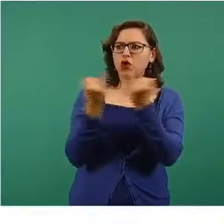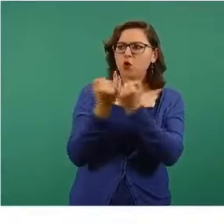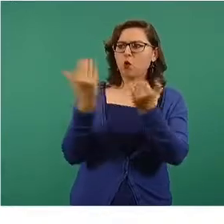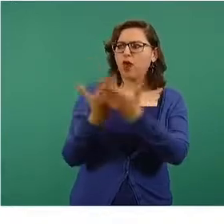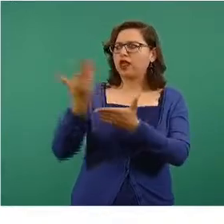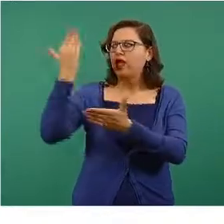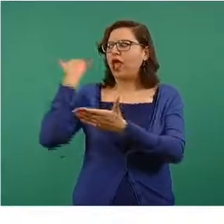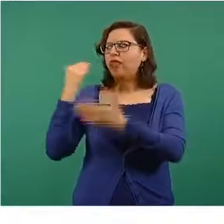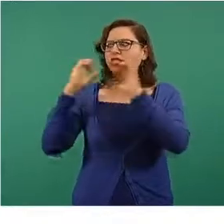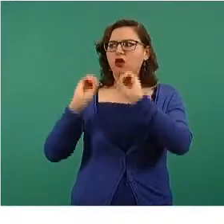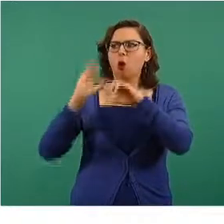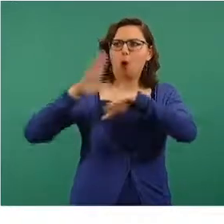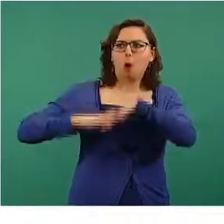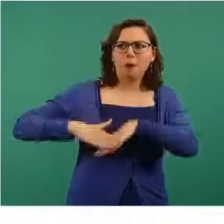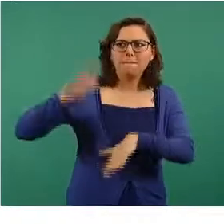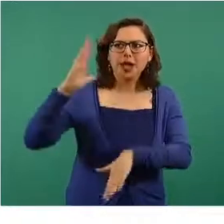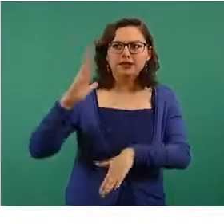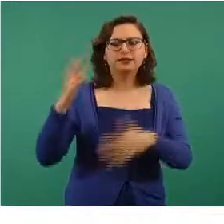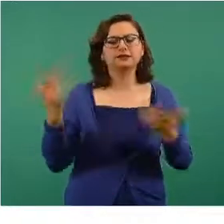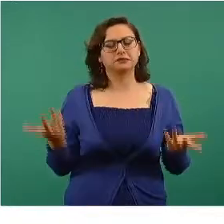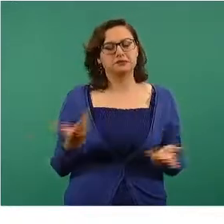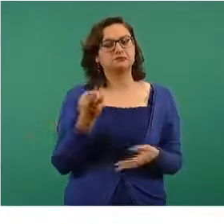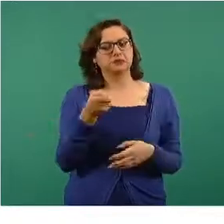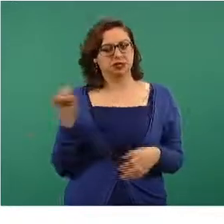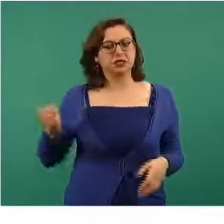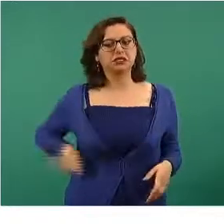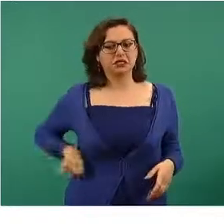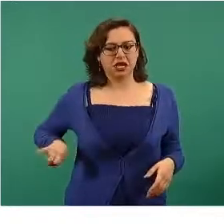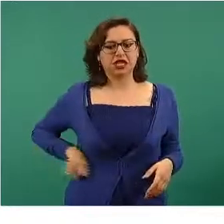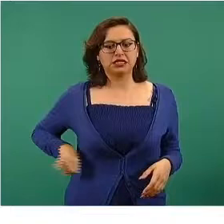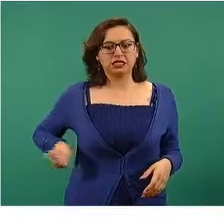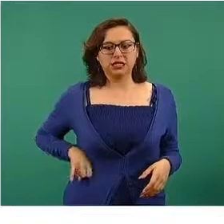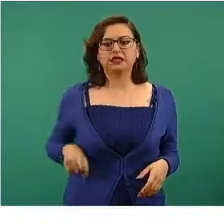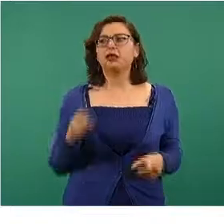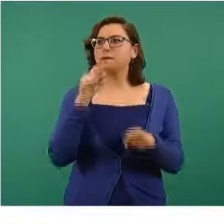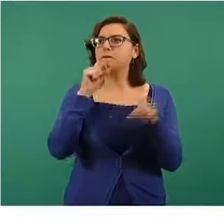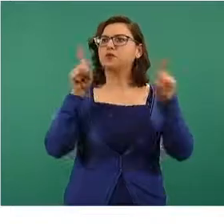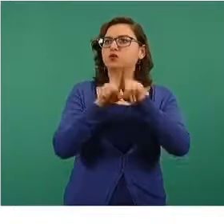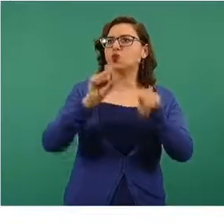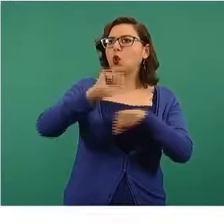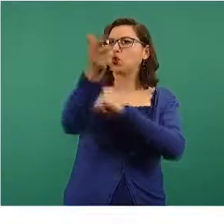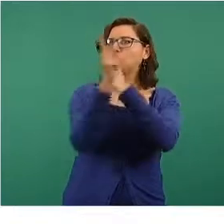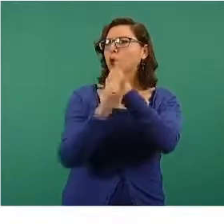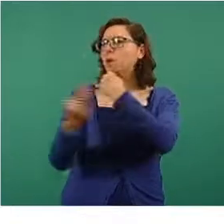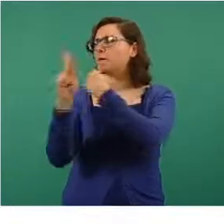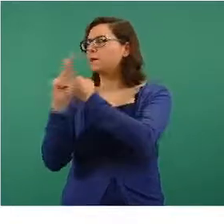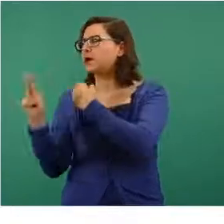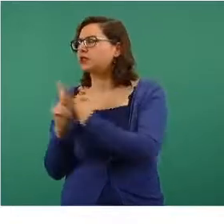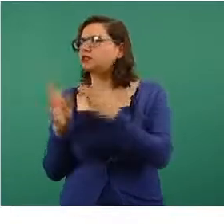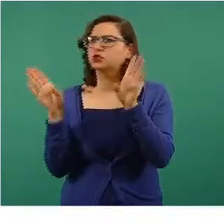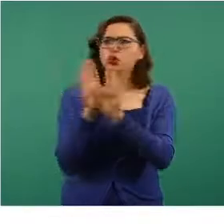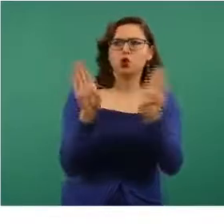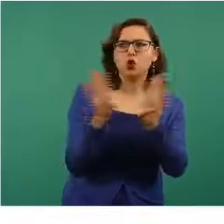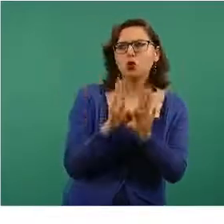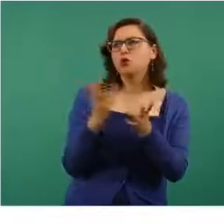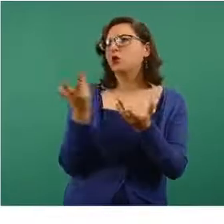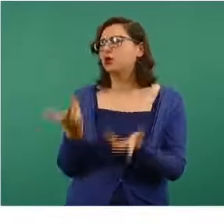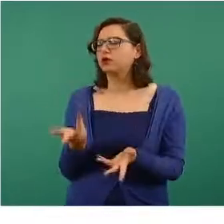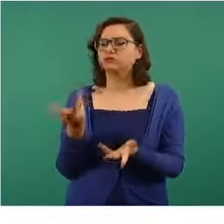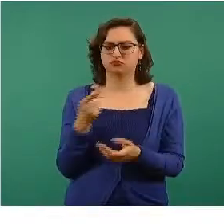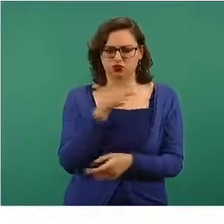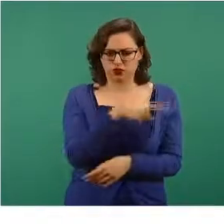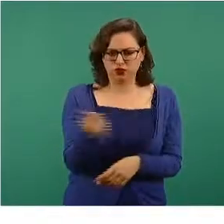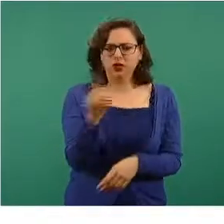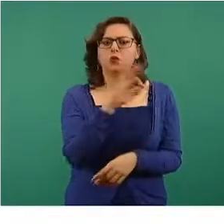que empezamos, pero también me ha interesado ver cómo lo están manejando otros países y para las personas interesadas,